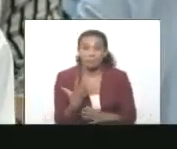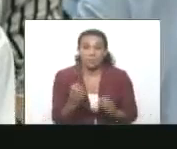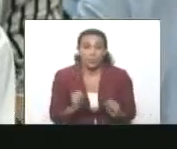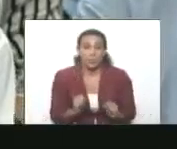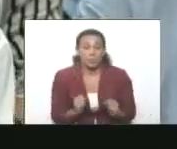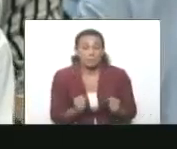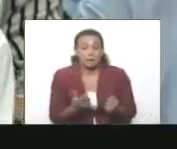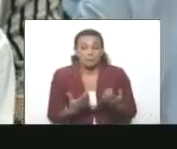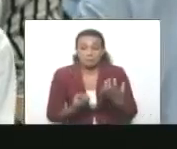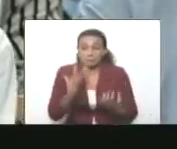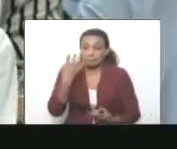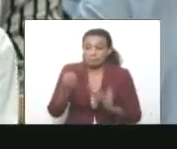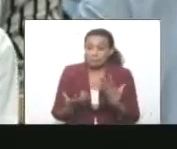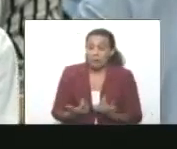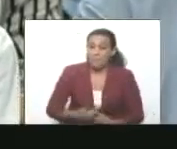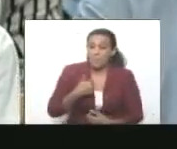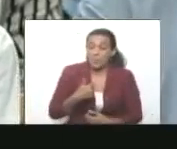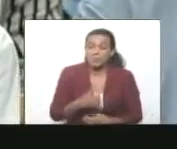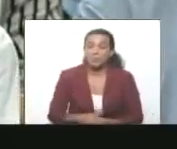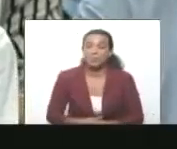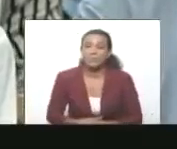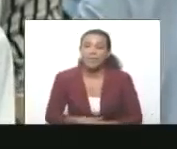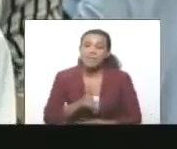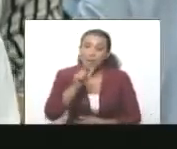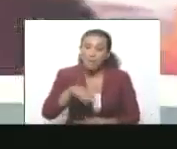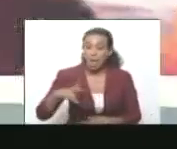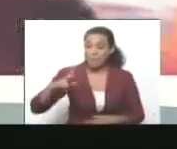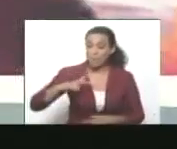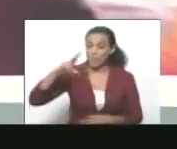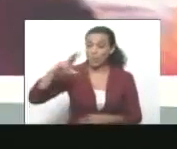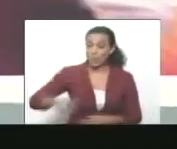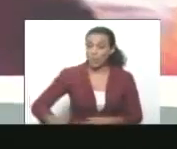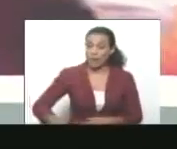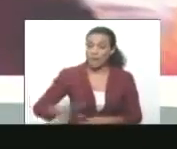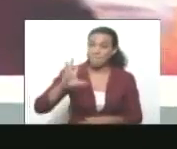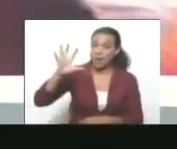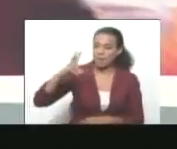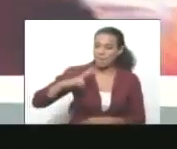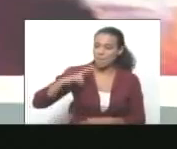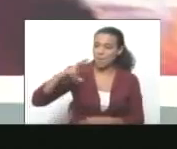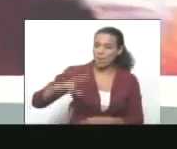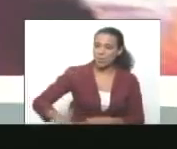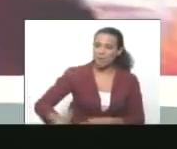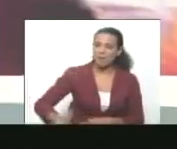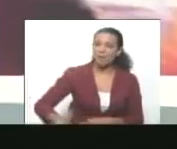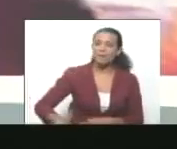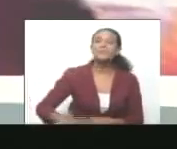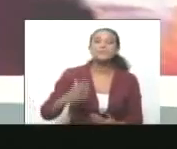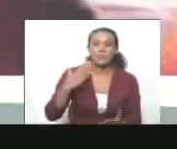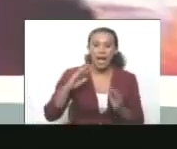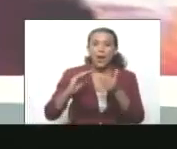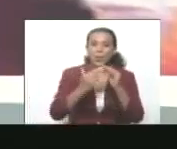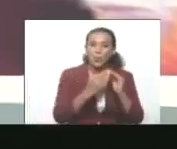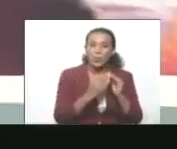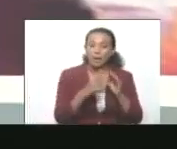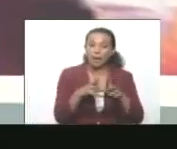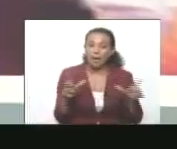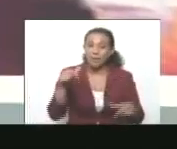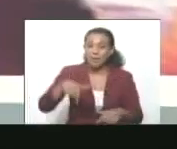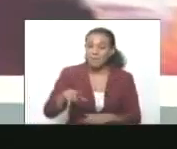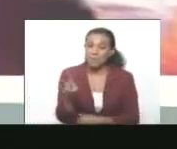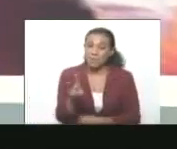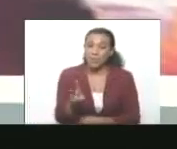ellos. Qué bonito. También tenemos de Portugal. ¿Ah? Nosotros tenemos una comunidad portuguesa grande en